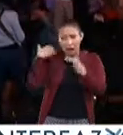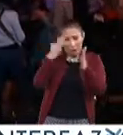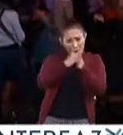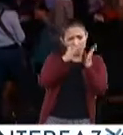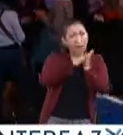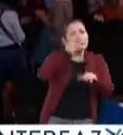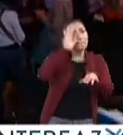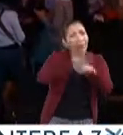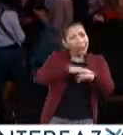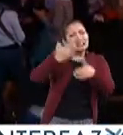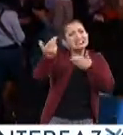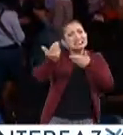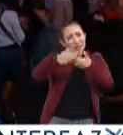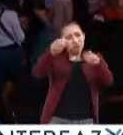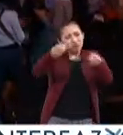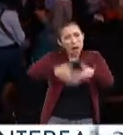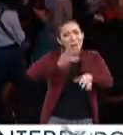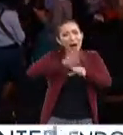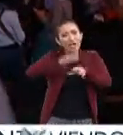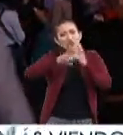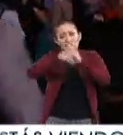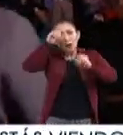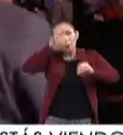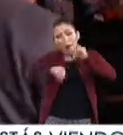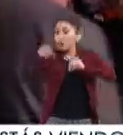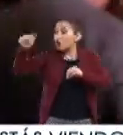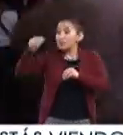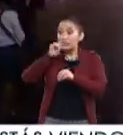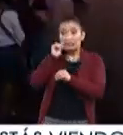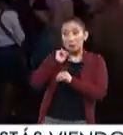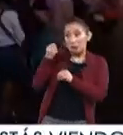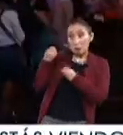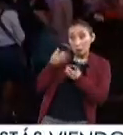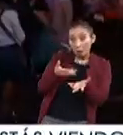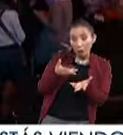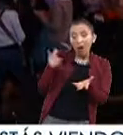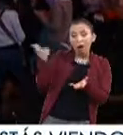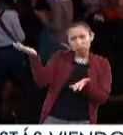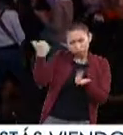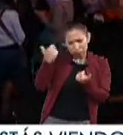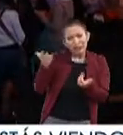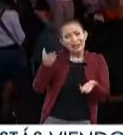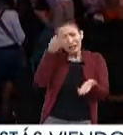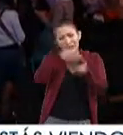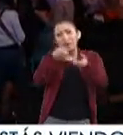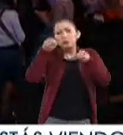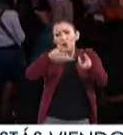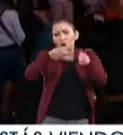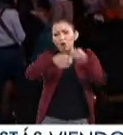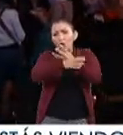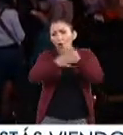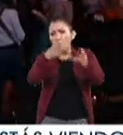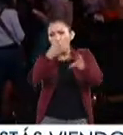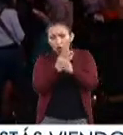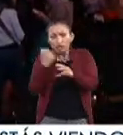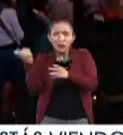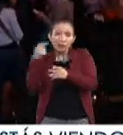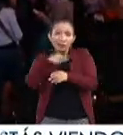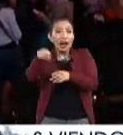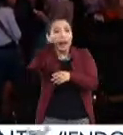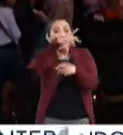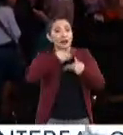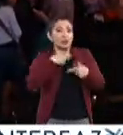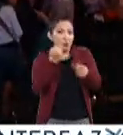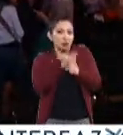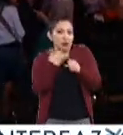participan a que se federen más, a que suban más, y las que no han entrado aún, pues que se entusiasmen y que entren. Y para el público